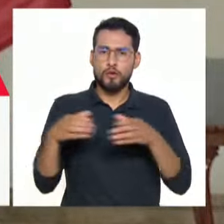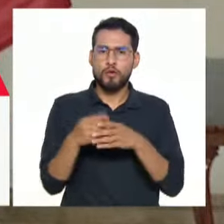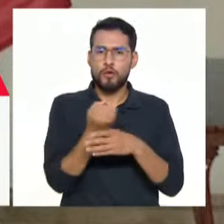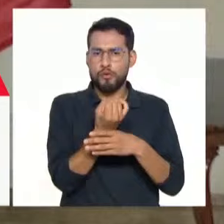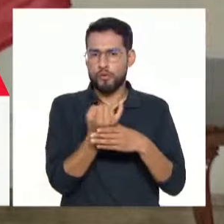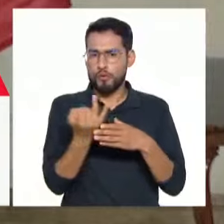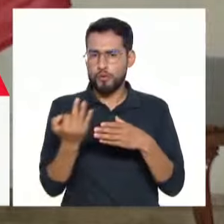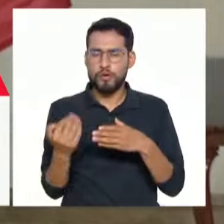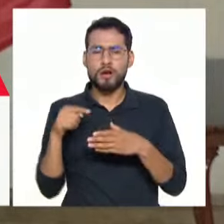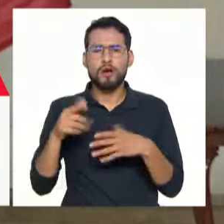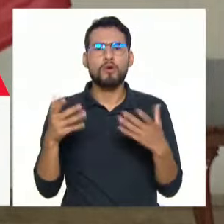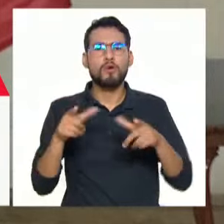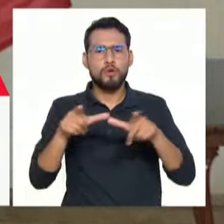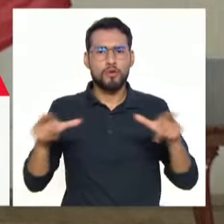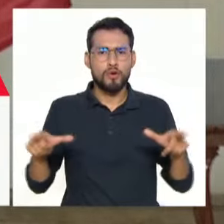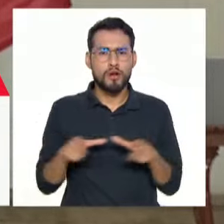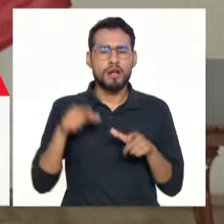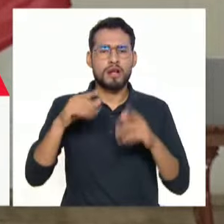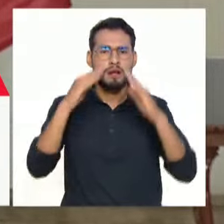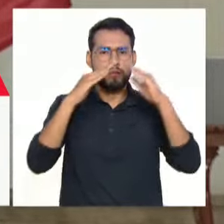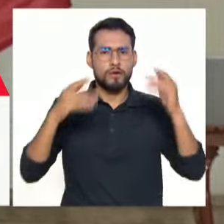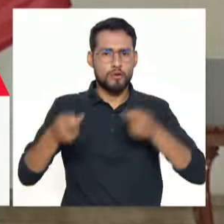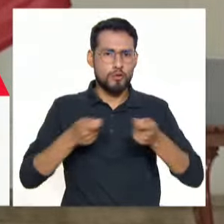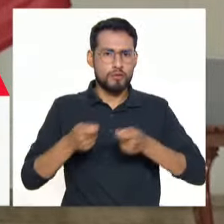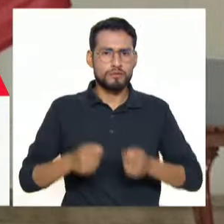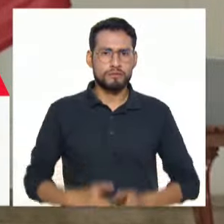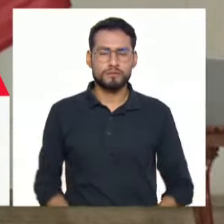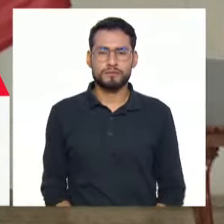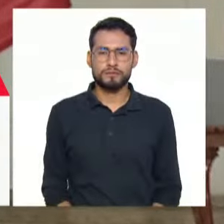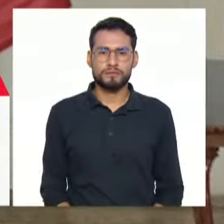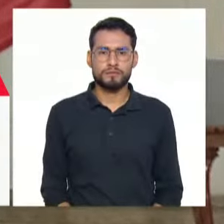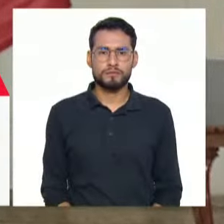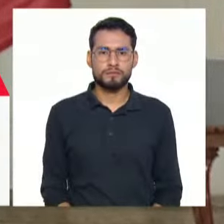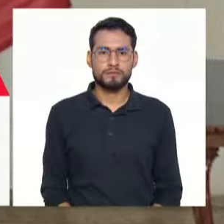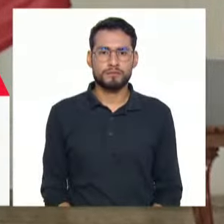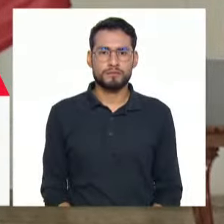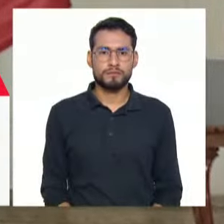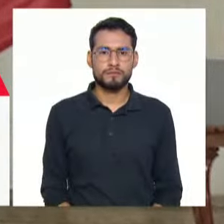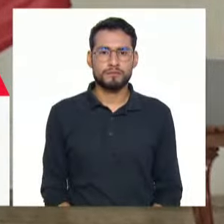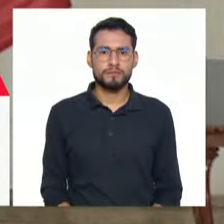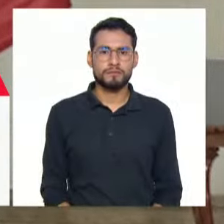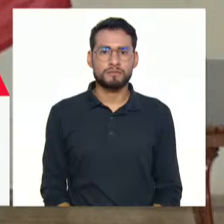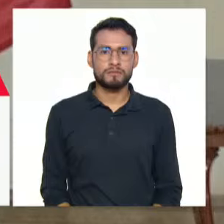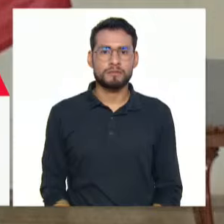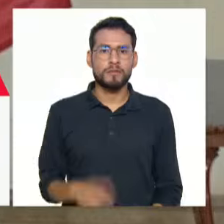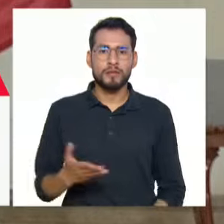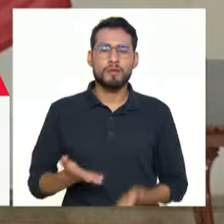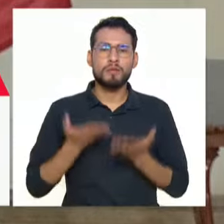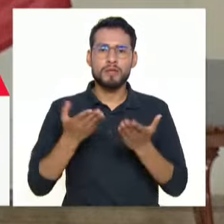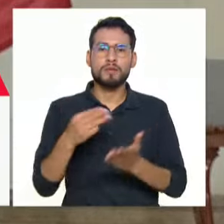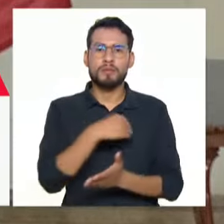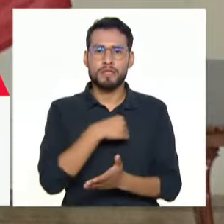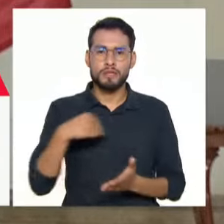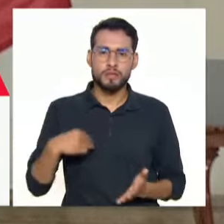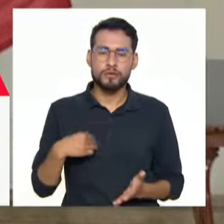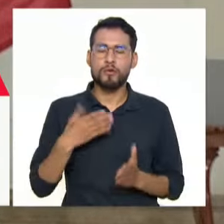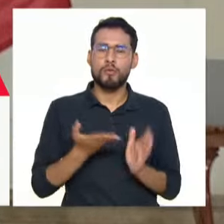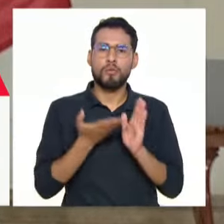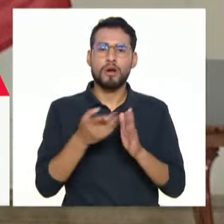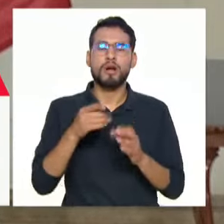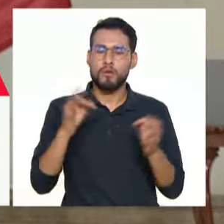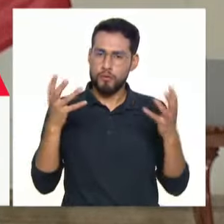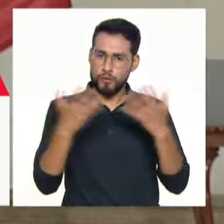se desarrolla en la sala El Espolo de Palacio de Gobierno. Vista la propuesta del señor Presidente del Consejo de Ministros,